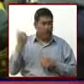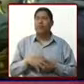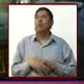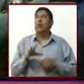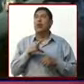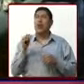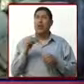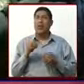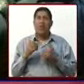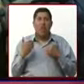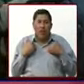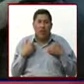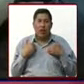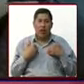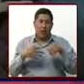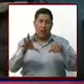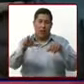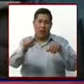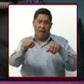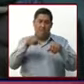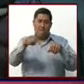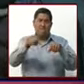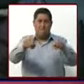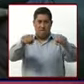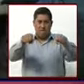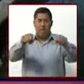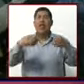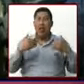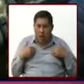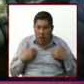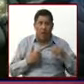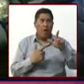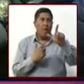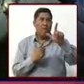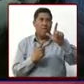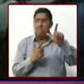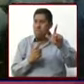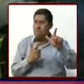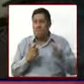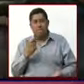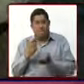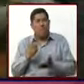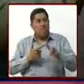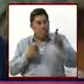al material bélico que contaba bajo su dependencia. ¿Puede retirarlo, por favor?